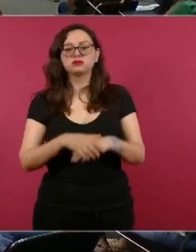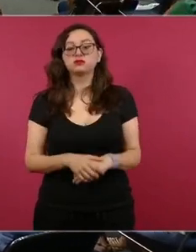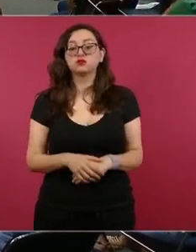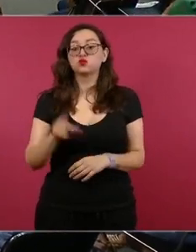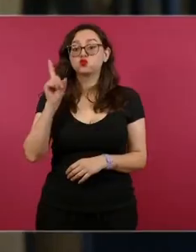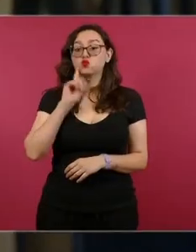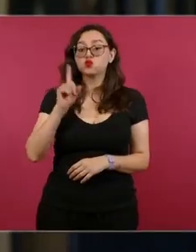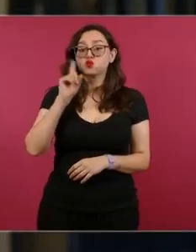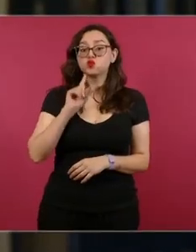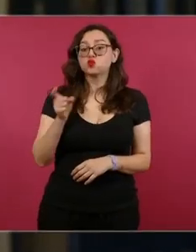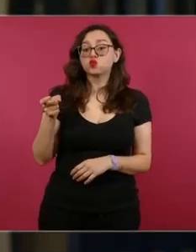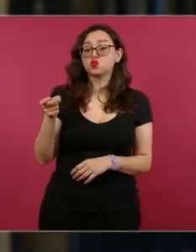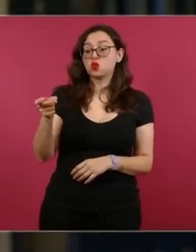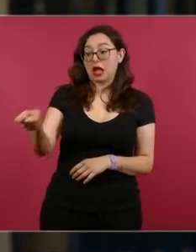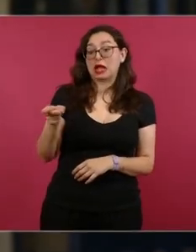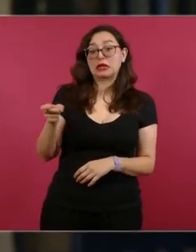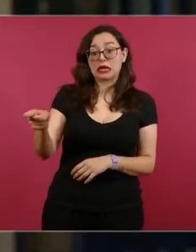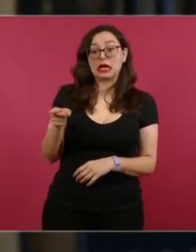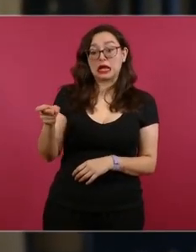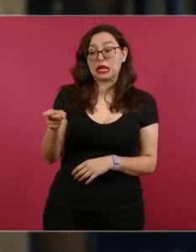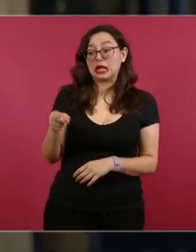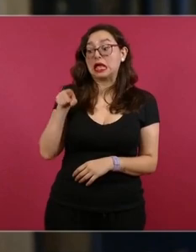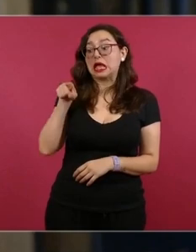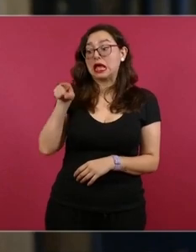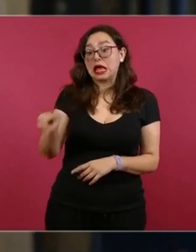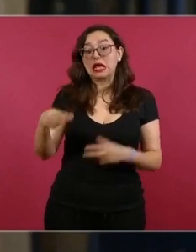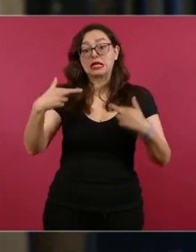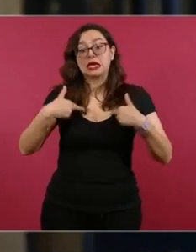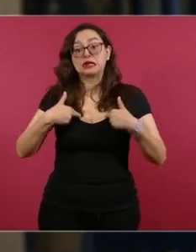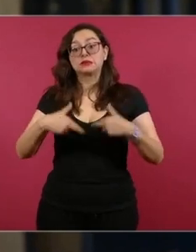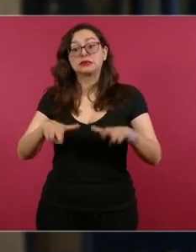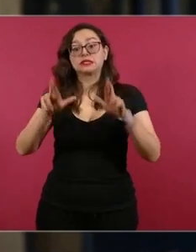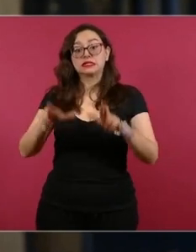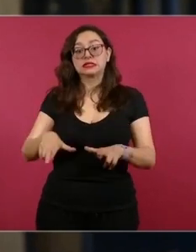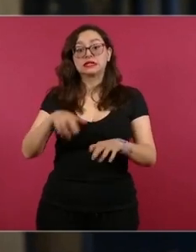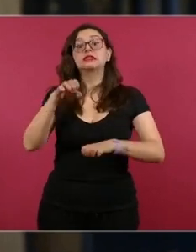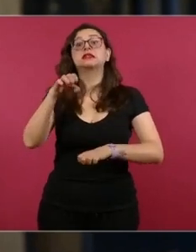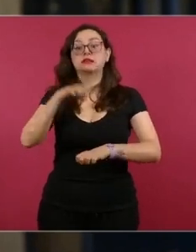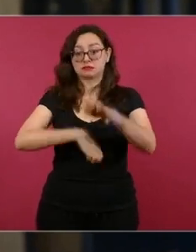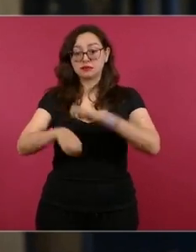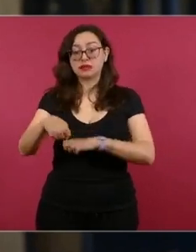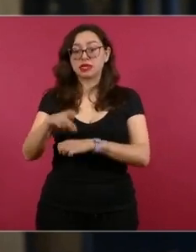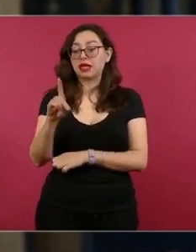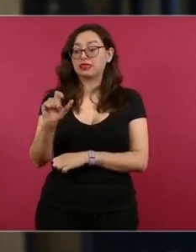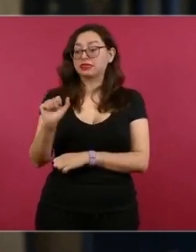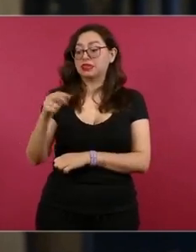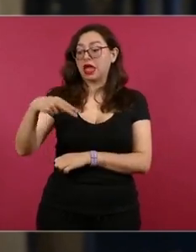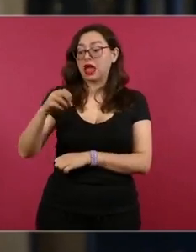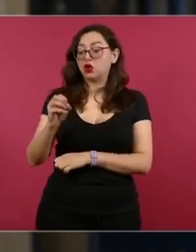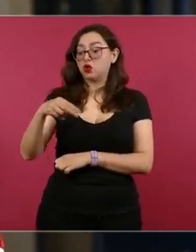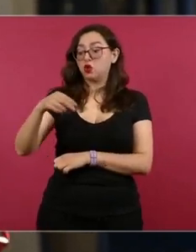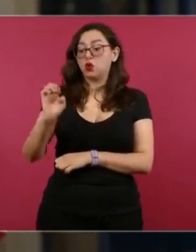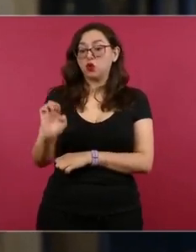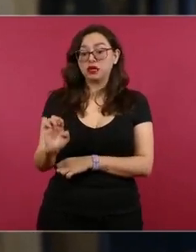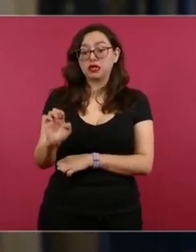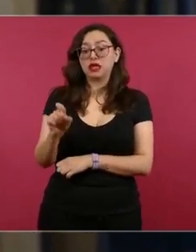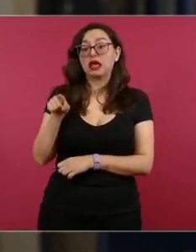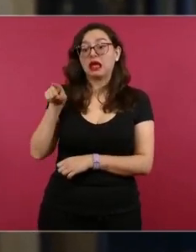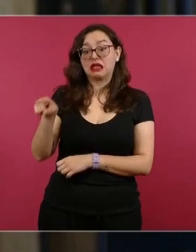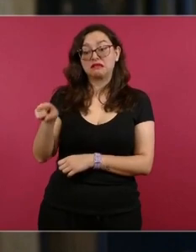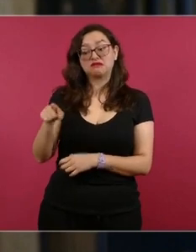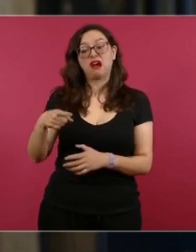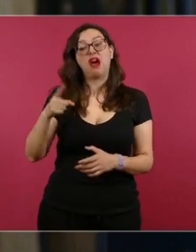X fue representante de la transnacional Danone en México, una de las principales extractoras de agua